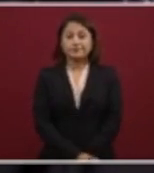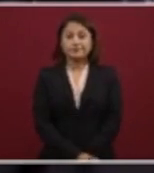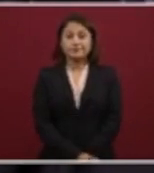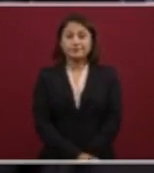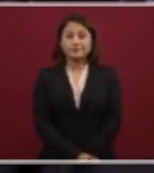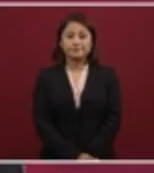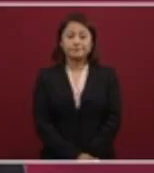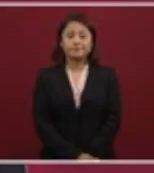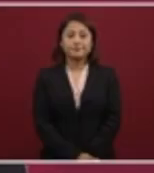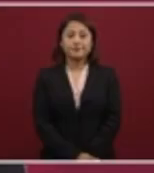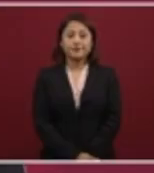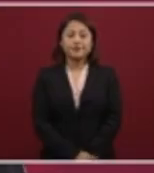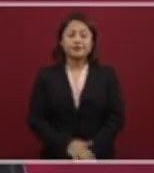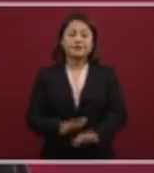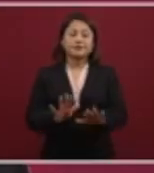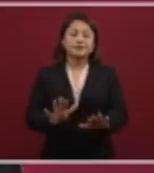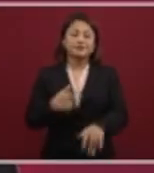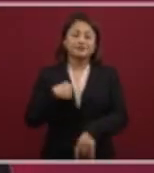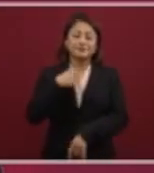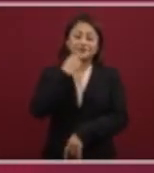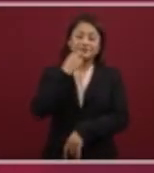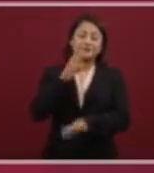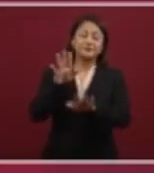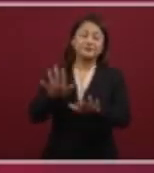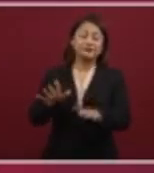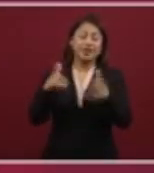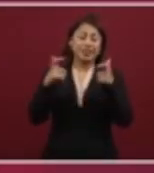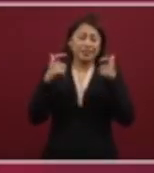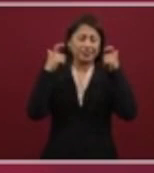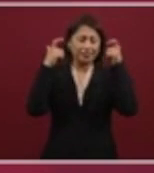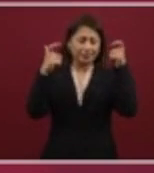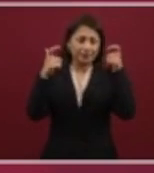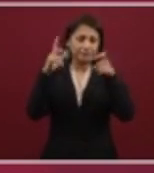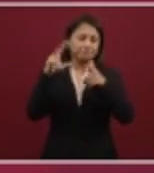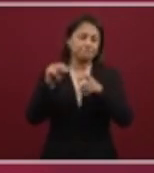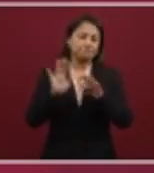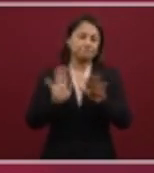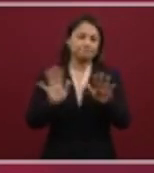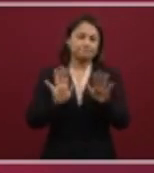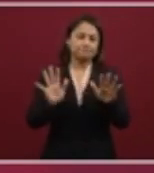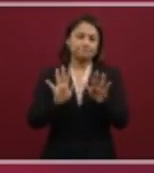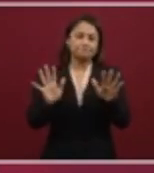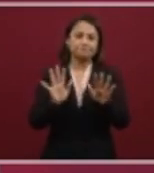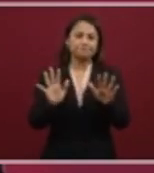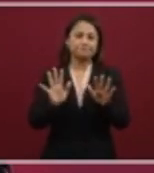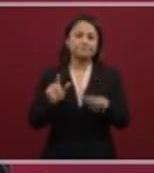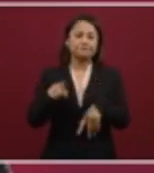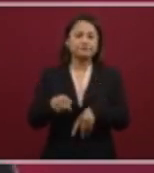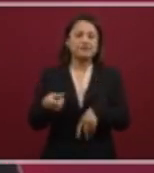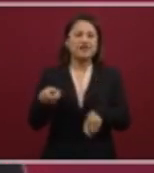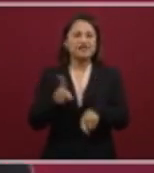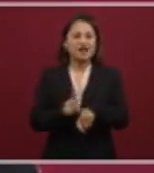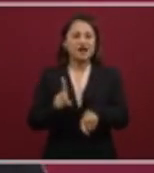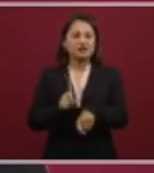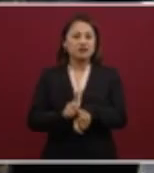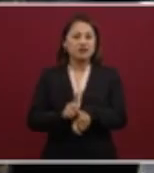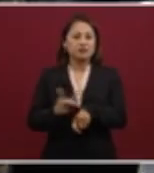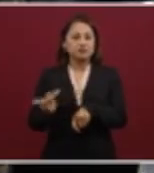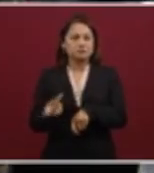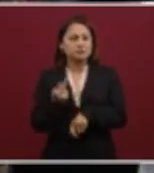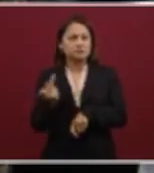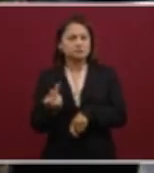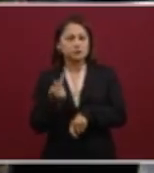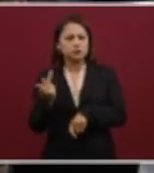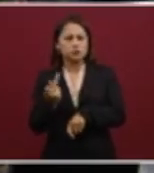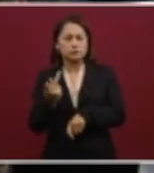Entonces, que no se estresen tanto, que en vez de hacer un cuestionamiento diario, que